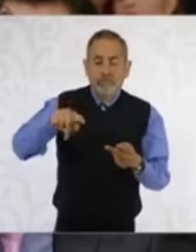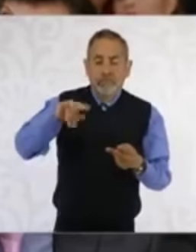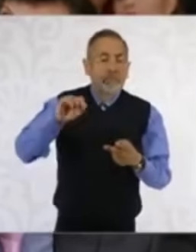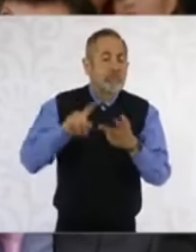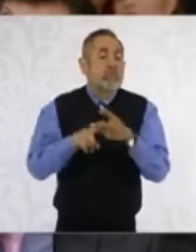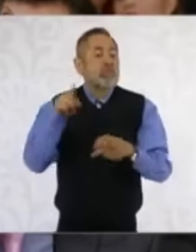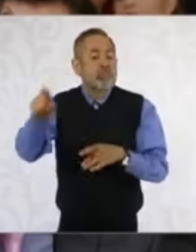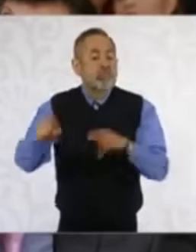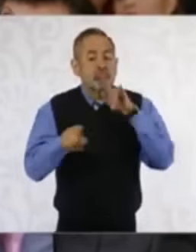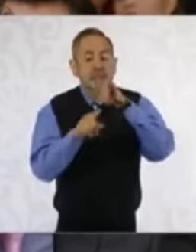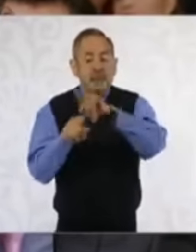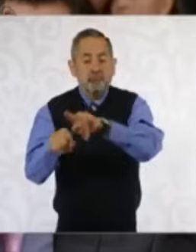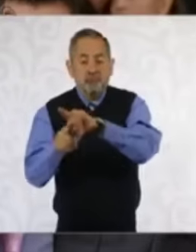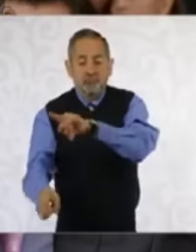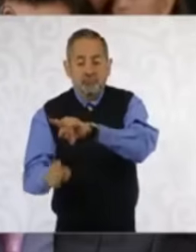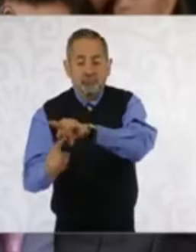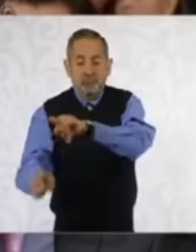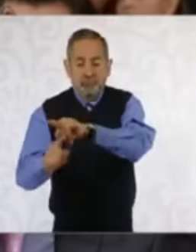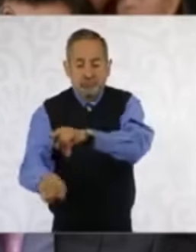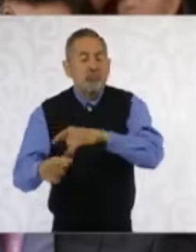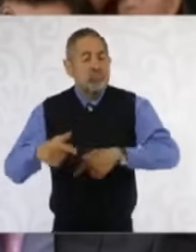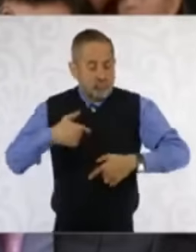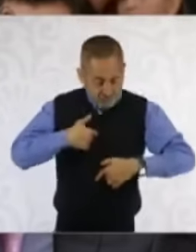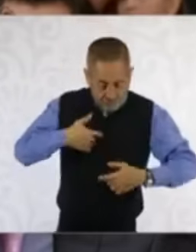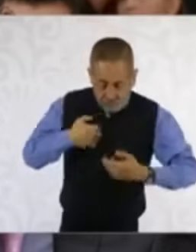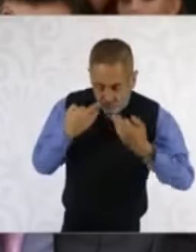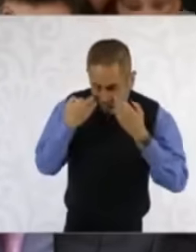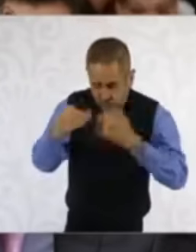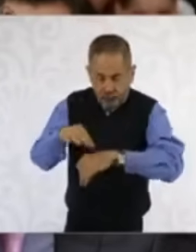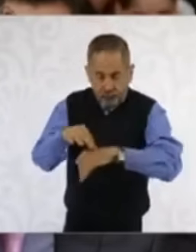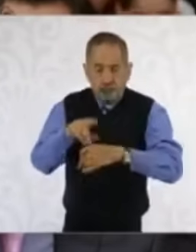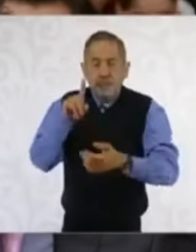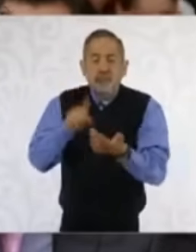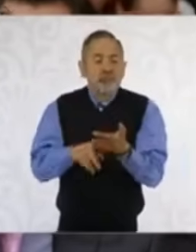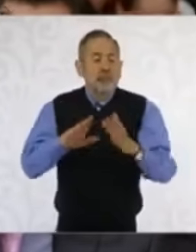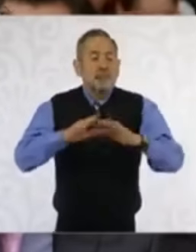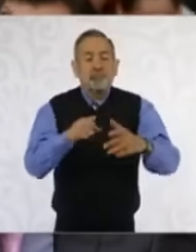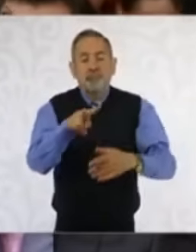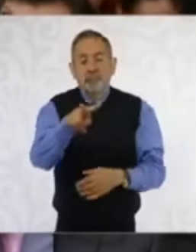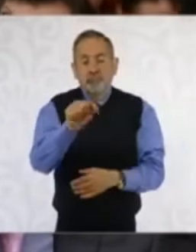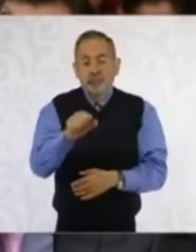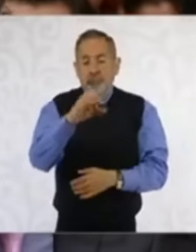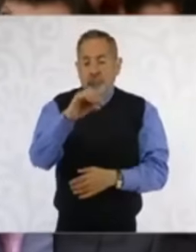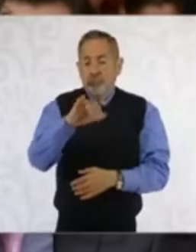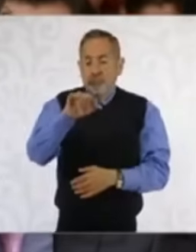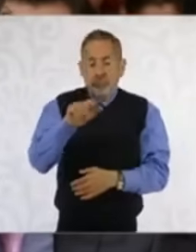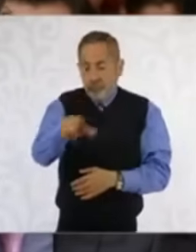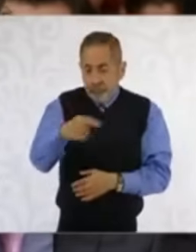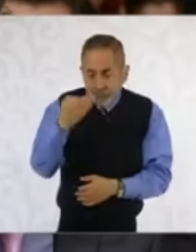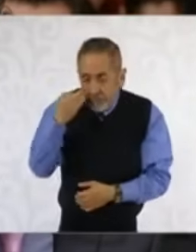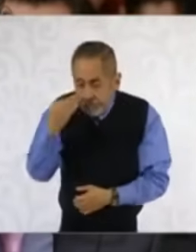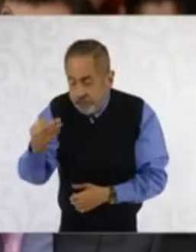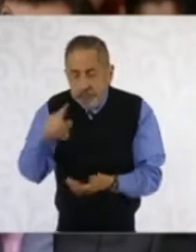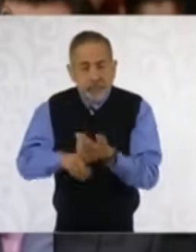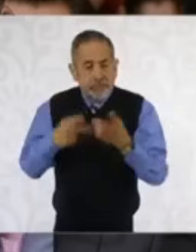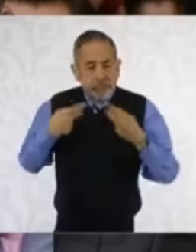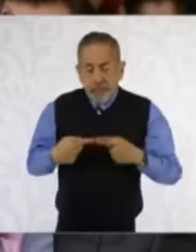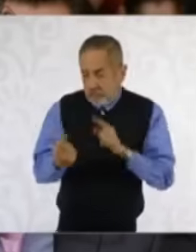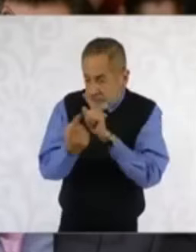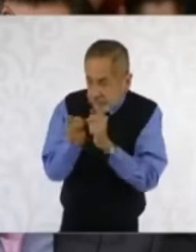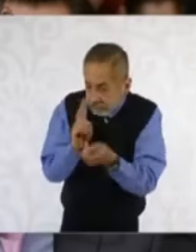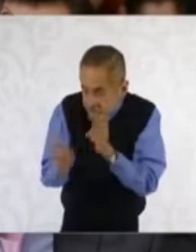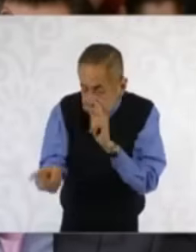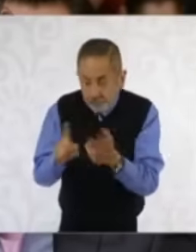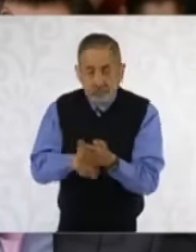Es normal que comiencen estas dudas cuando se actualizan los nuevos factores de incrementos de sus pensiones y los beneficios que pueden recibir en el próximo año